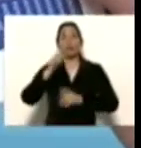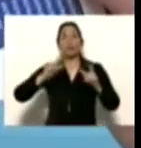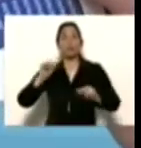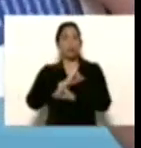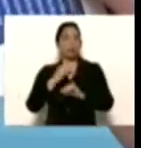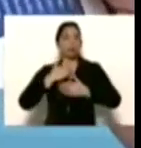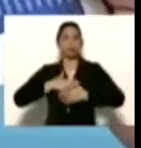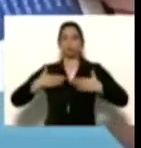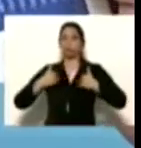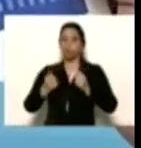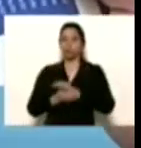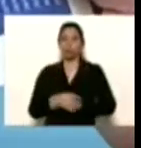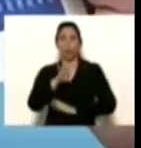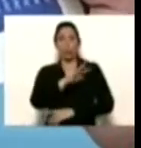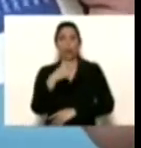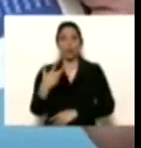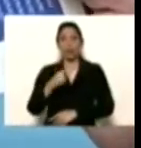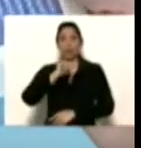recuperadas,